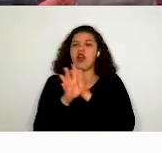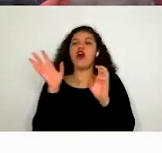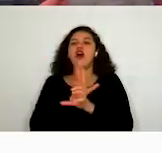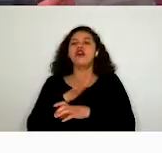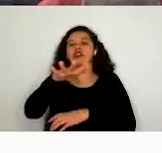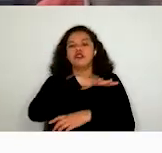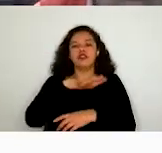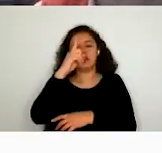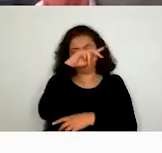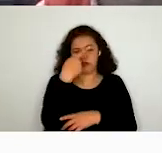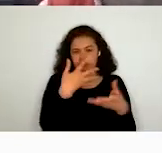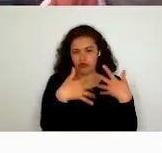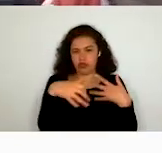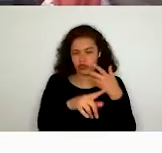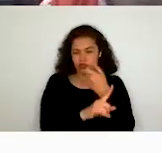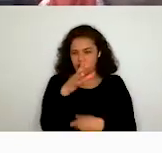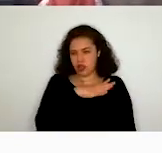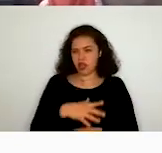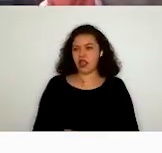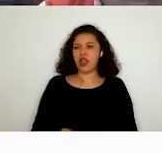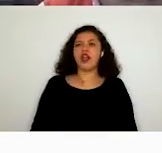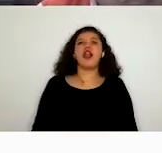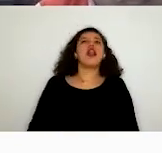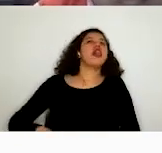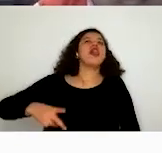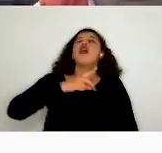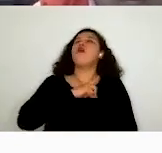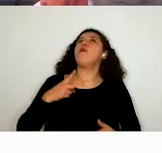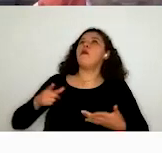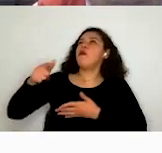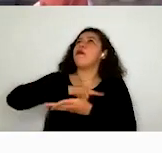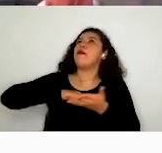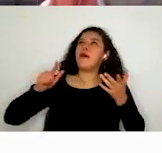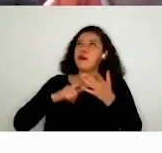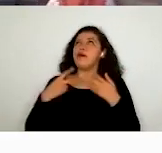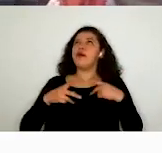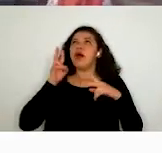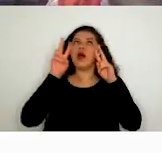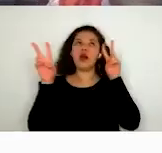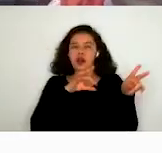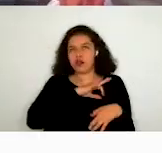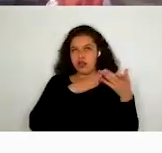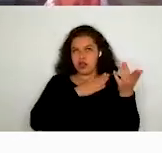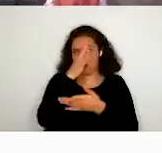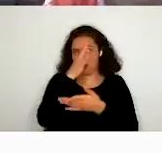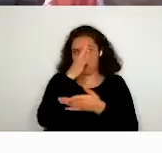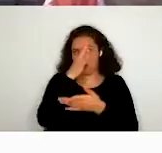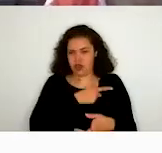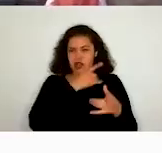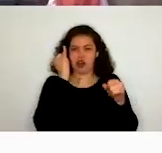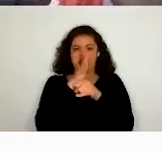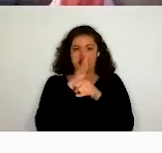puedan afectar su funcionamiento. Deben de estar ubicados en lugares visibles, de fácil acceso y libres de